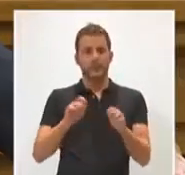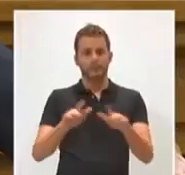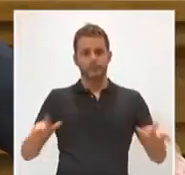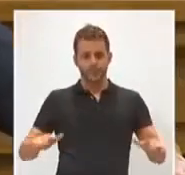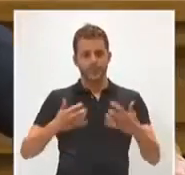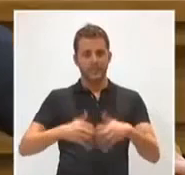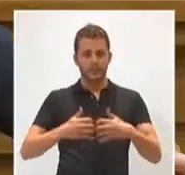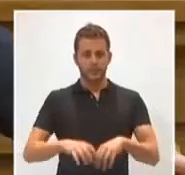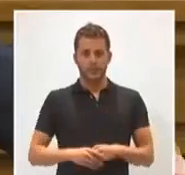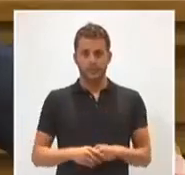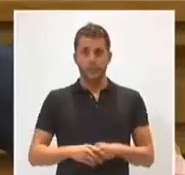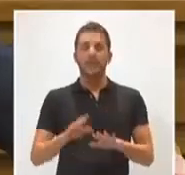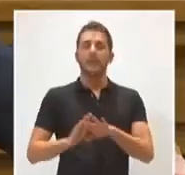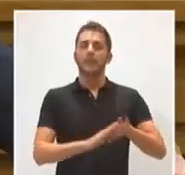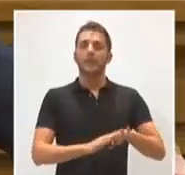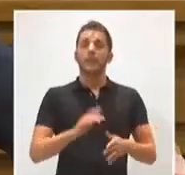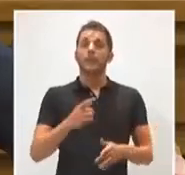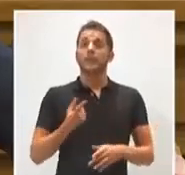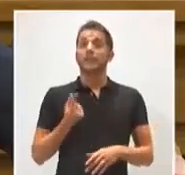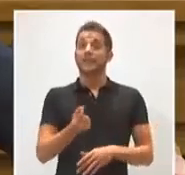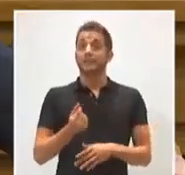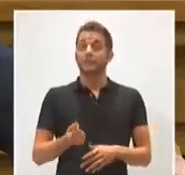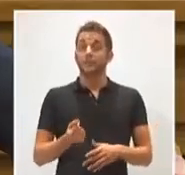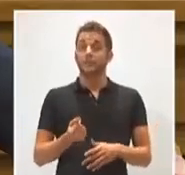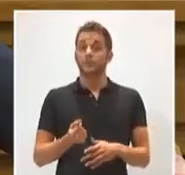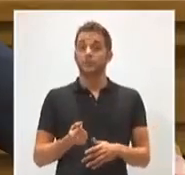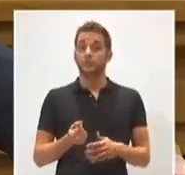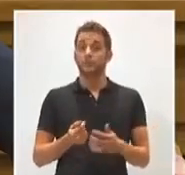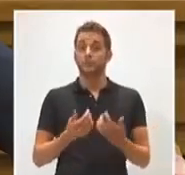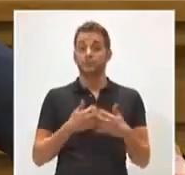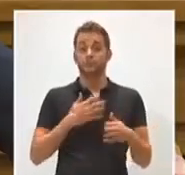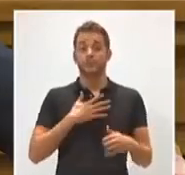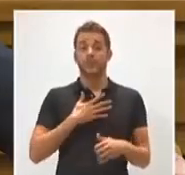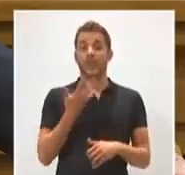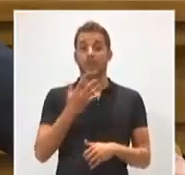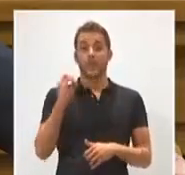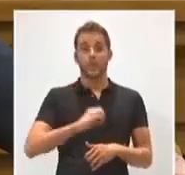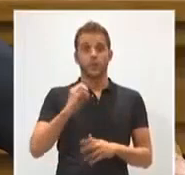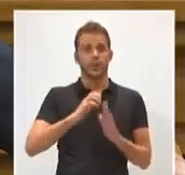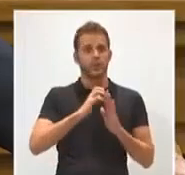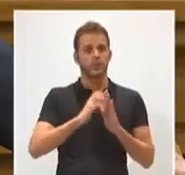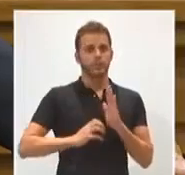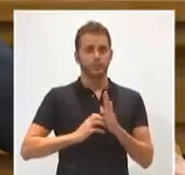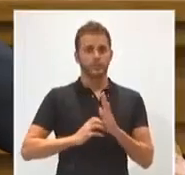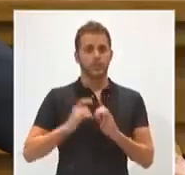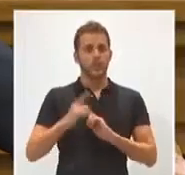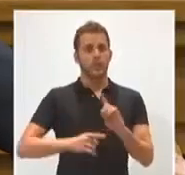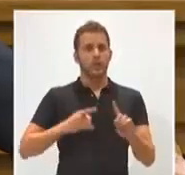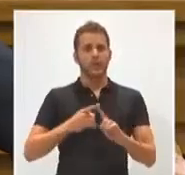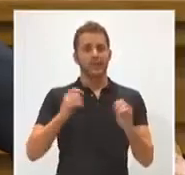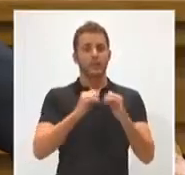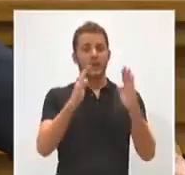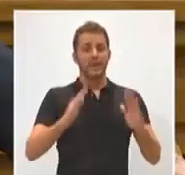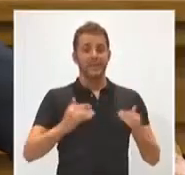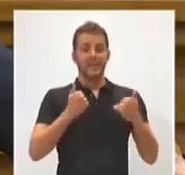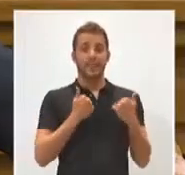en el impuesto sobre transmisiones patrimoniales estableceremos un tipo reducido del 5 por ciento para las transmisiones de la vivienda a